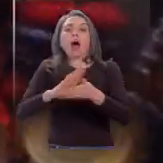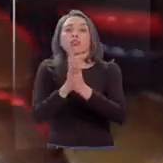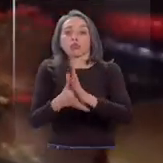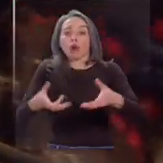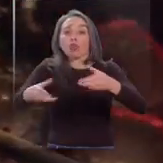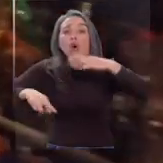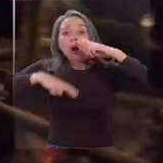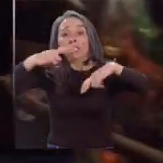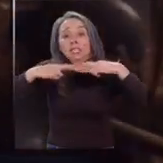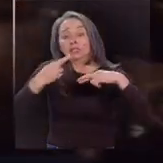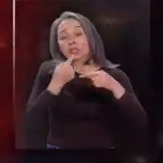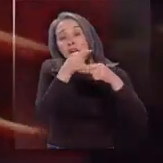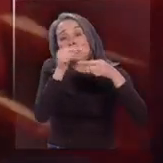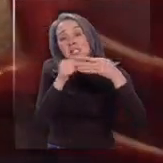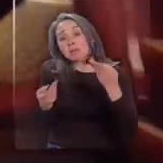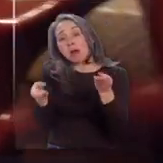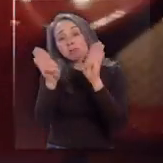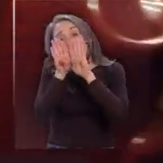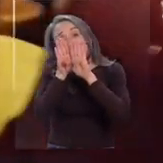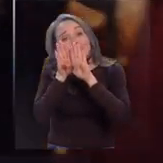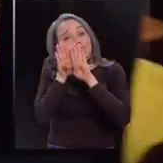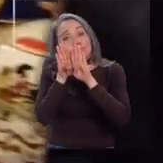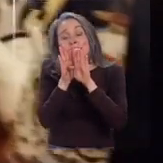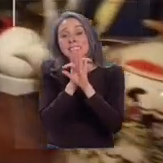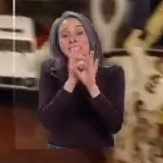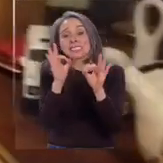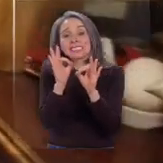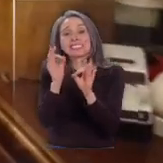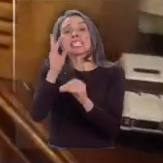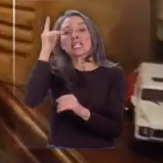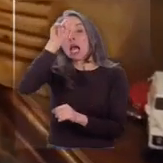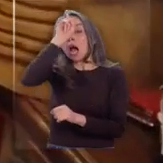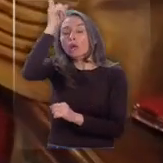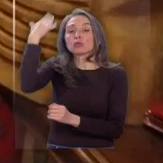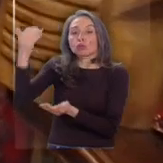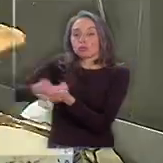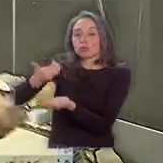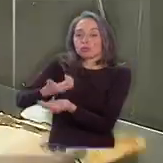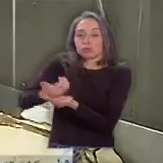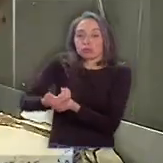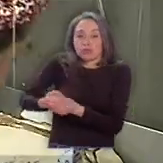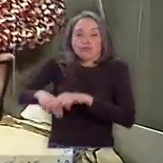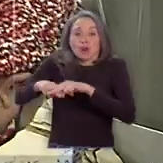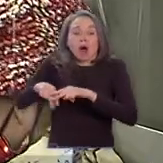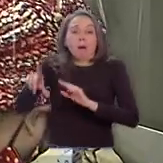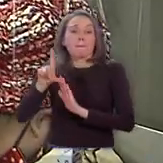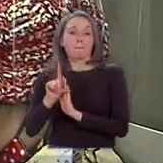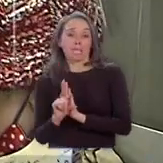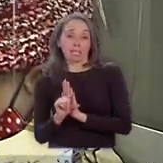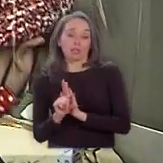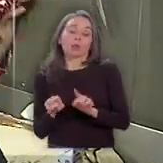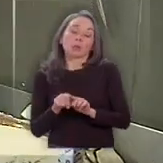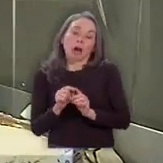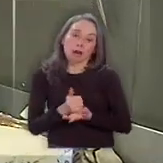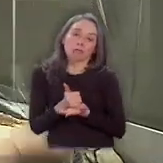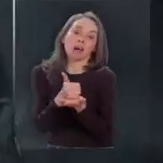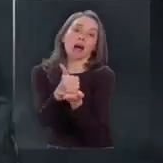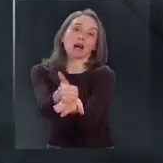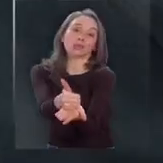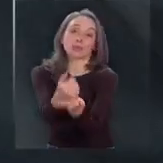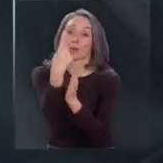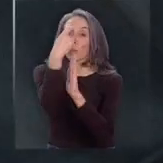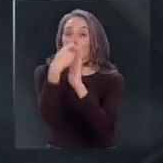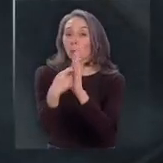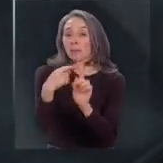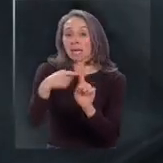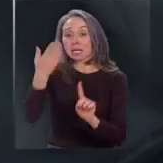Su restaurante lleva varias semanas cerrado. No ha recibido el ingreso que acostumbraba, pero aún así se las ingenia para brindar una mano amiga. Desde hace un mes